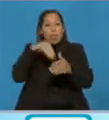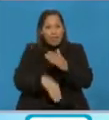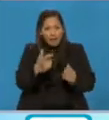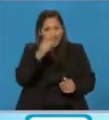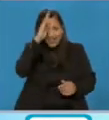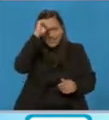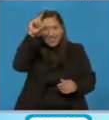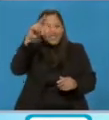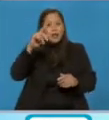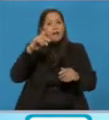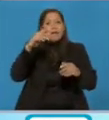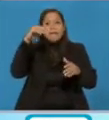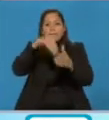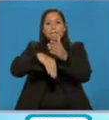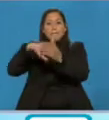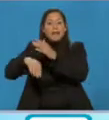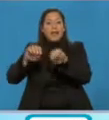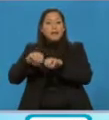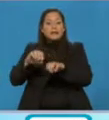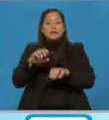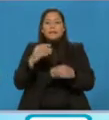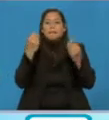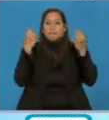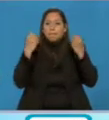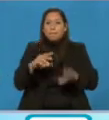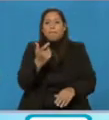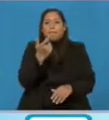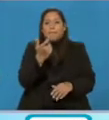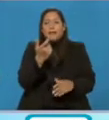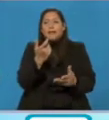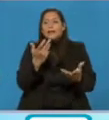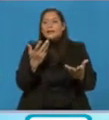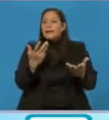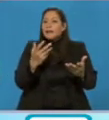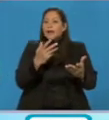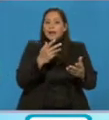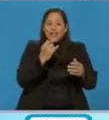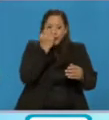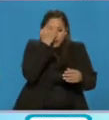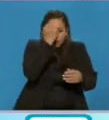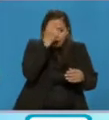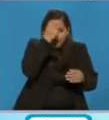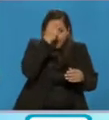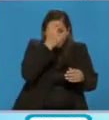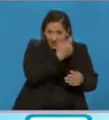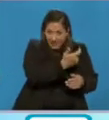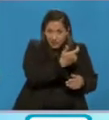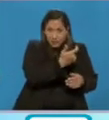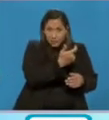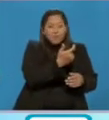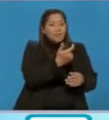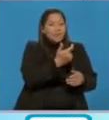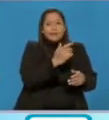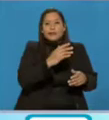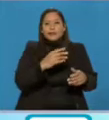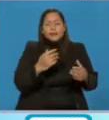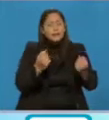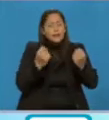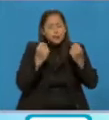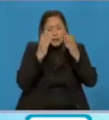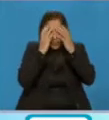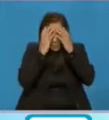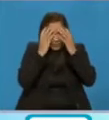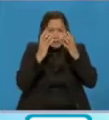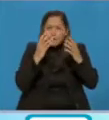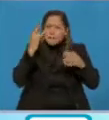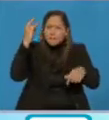esto revientan, quiebran muchas empresas, y la intención de crear Bitcoin era precisamente por la desazón, por la frustración que les